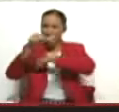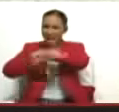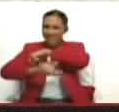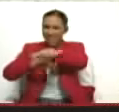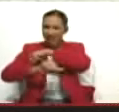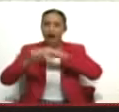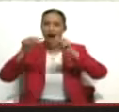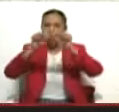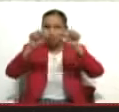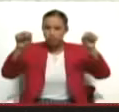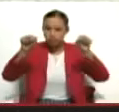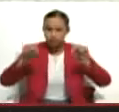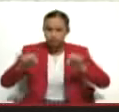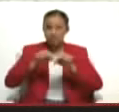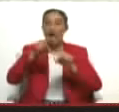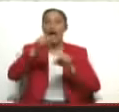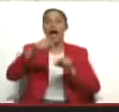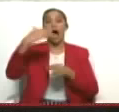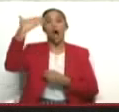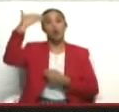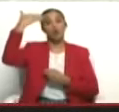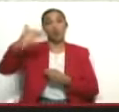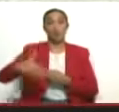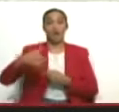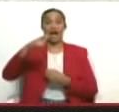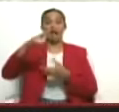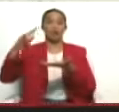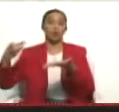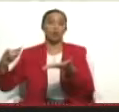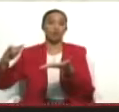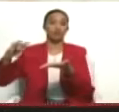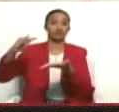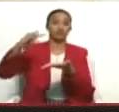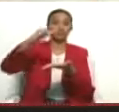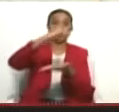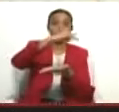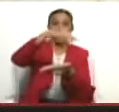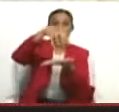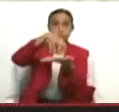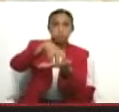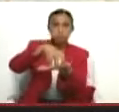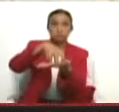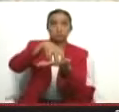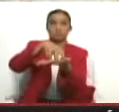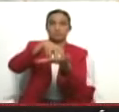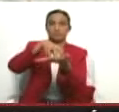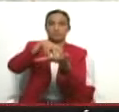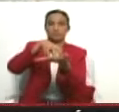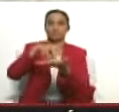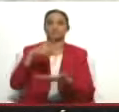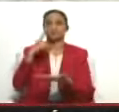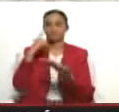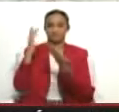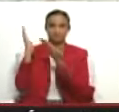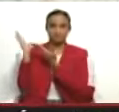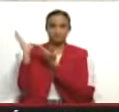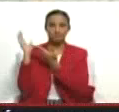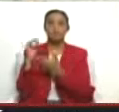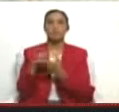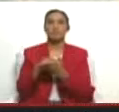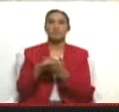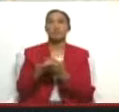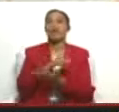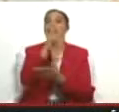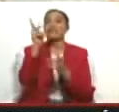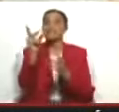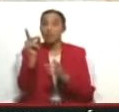seguridad Comando de la Aviación naval vean ahí a la izquierda y a la derecha la zona de seguridad de la base